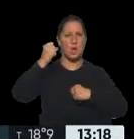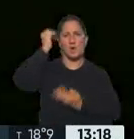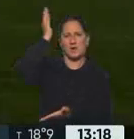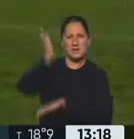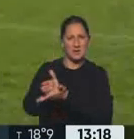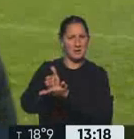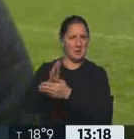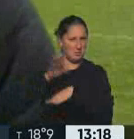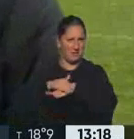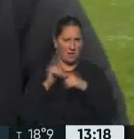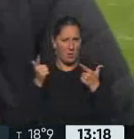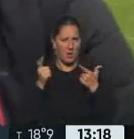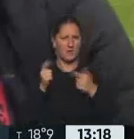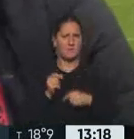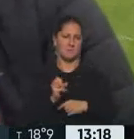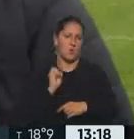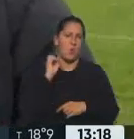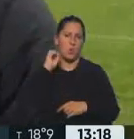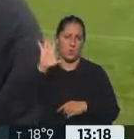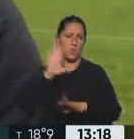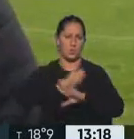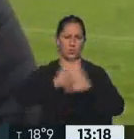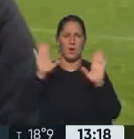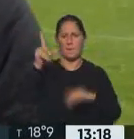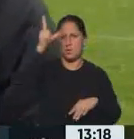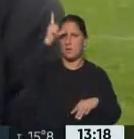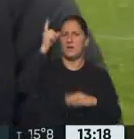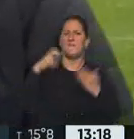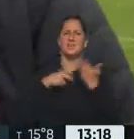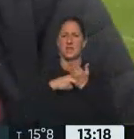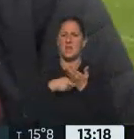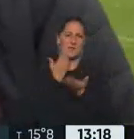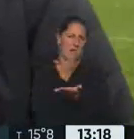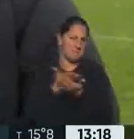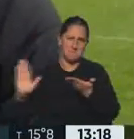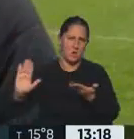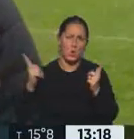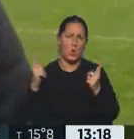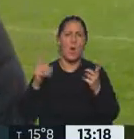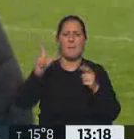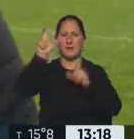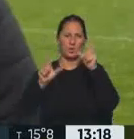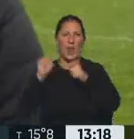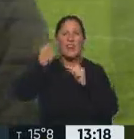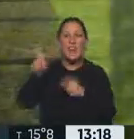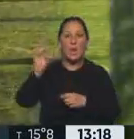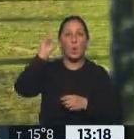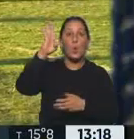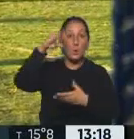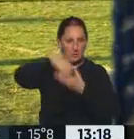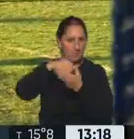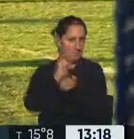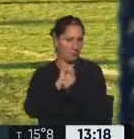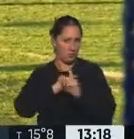responsabilidades se excluya dicho por la policía por la fiscalía ya quedó eximido por eso no tiene detenido ni nada es decir